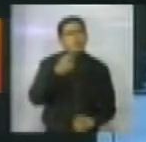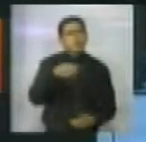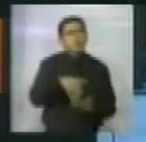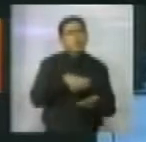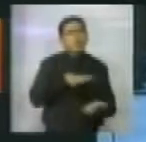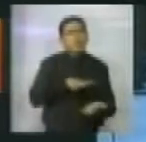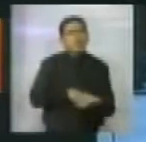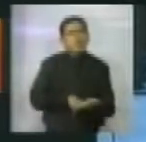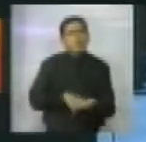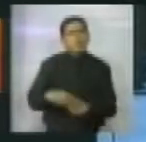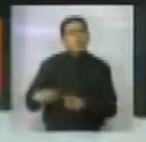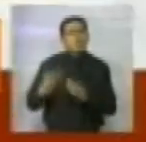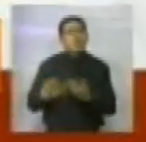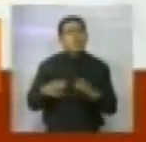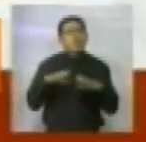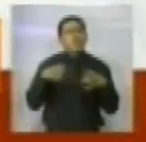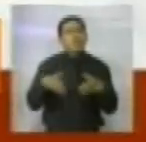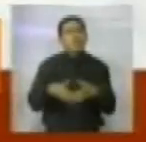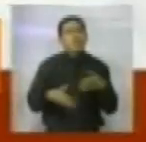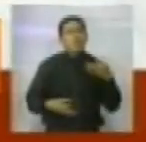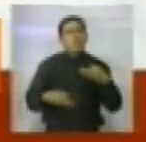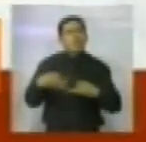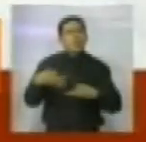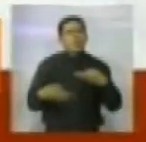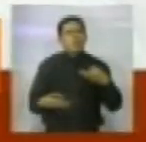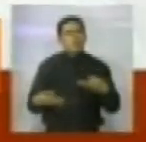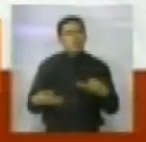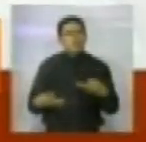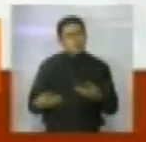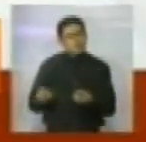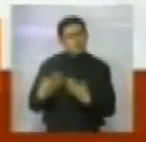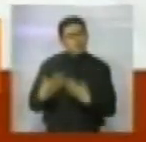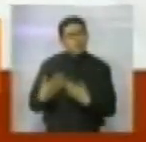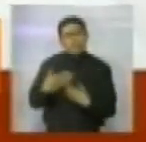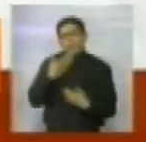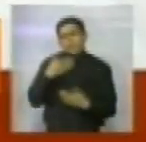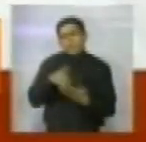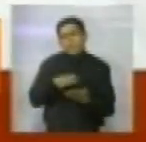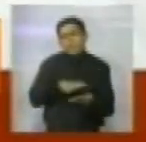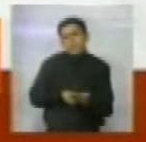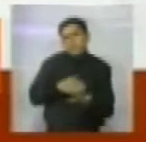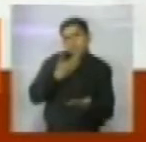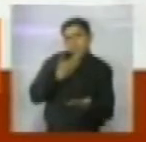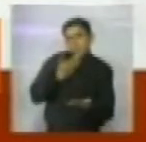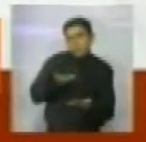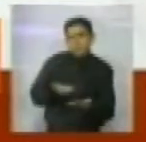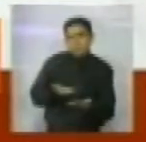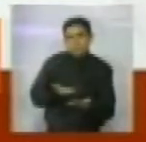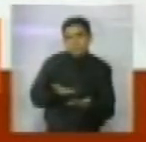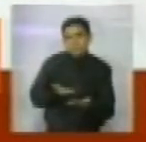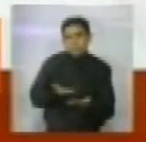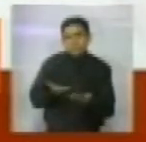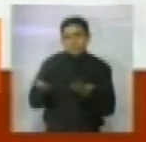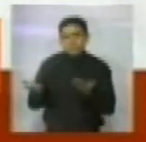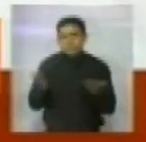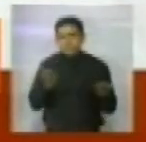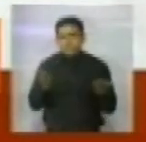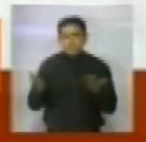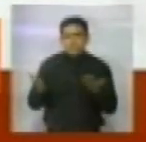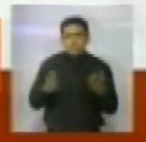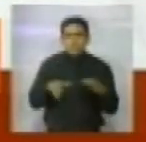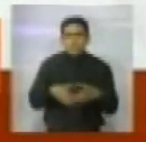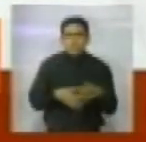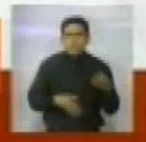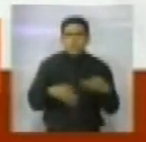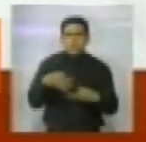proyecto se irá a la Comisión de Justicia. Cuéntanos más o menos cómo será este proyecto, cómo lo van a mediar en la Comisión